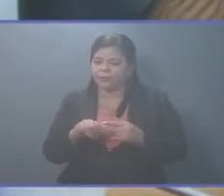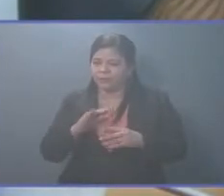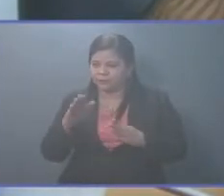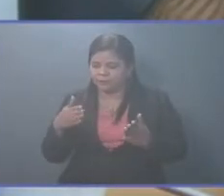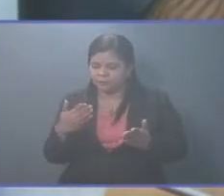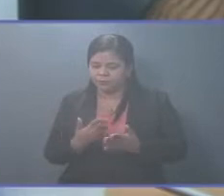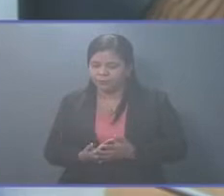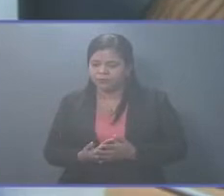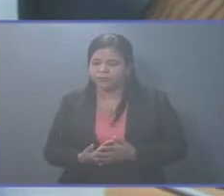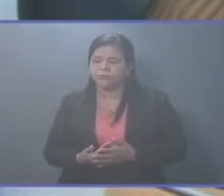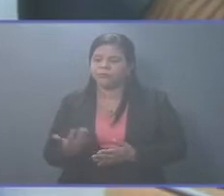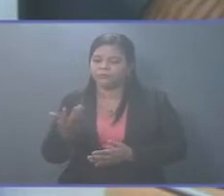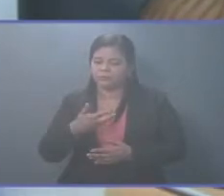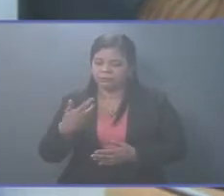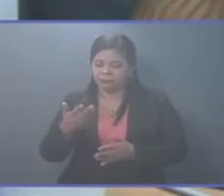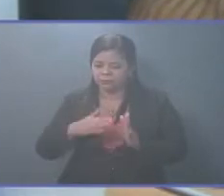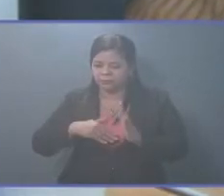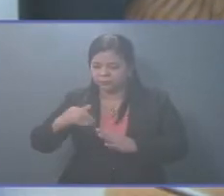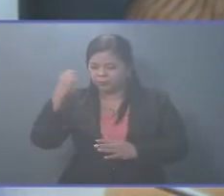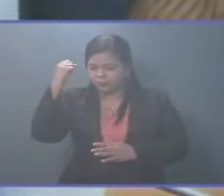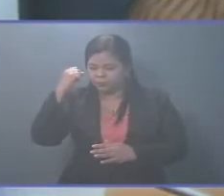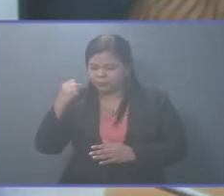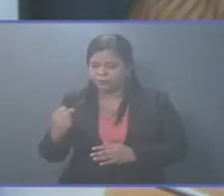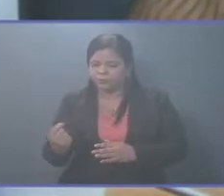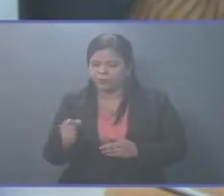esté, mi principal pregunta es esa.